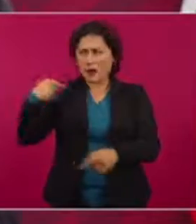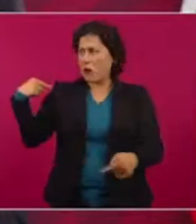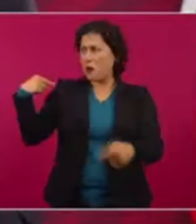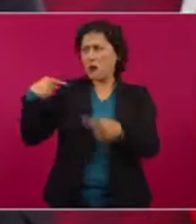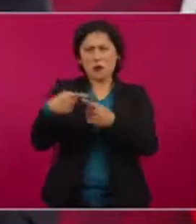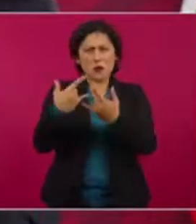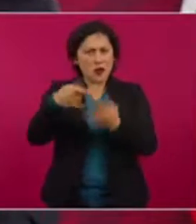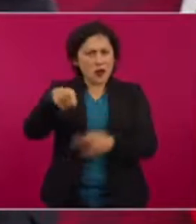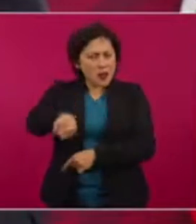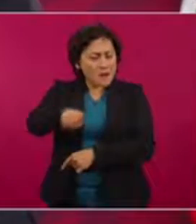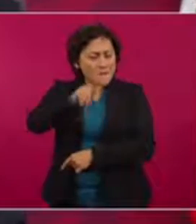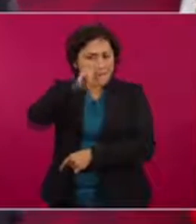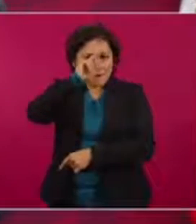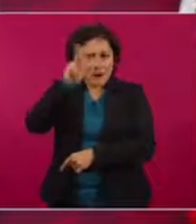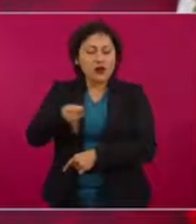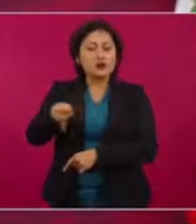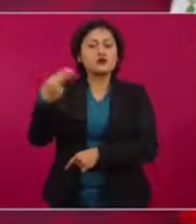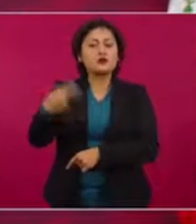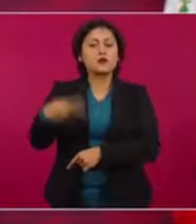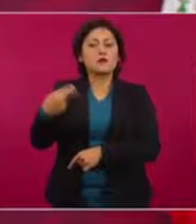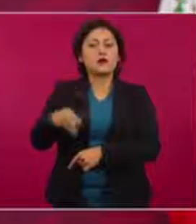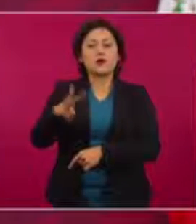Henry Wilson.